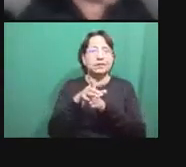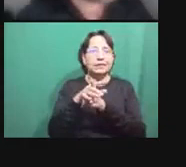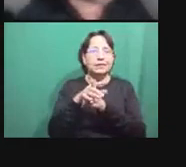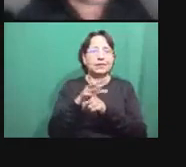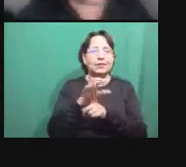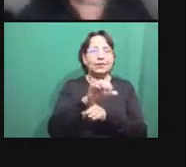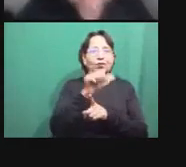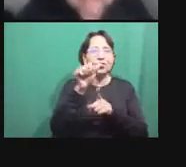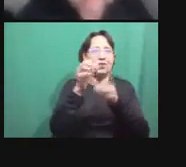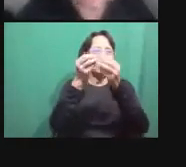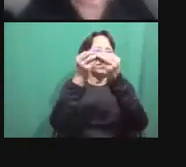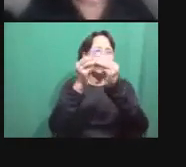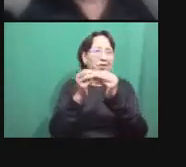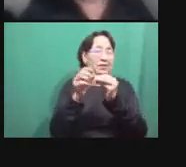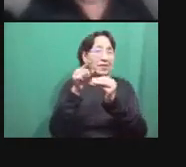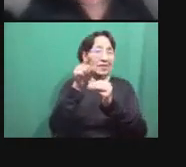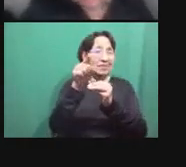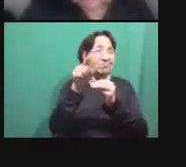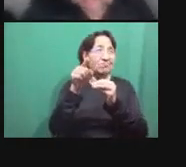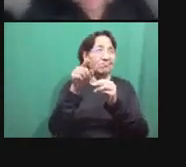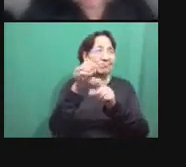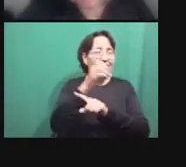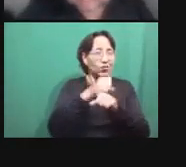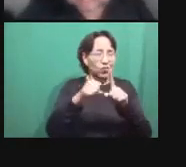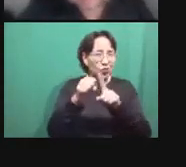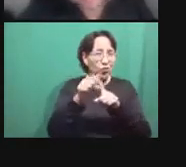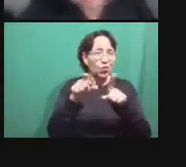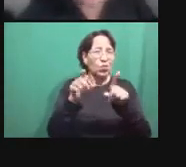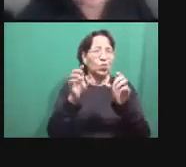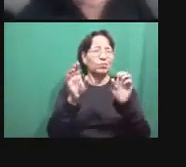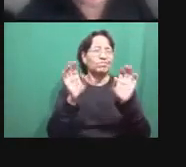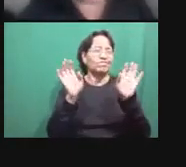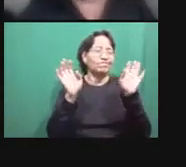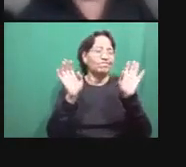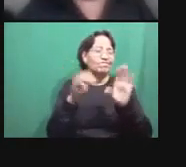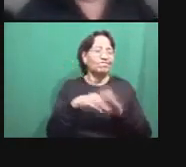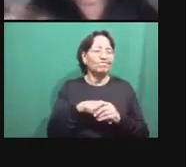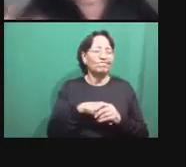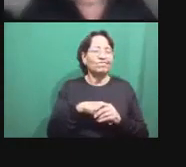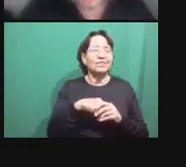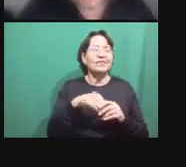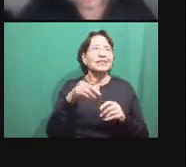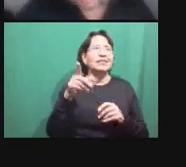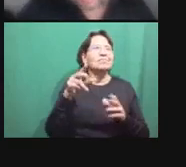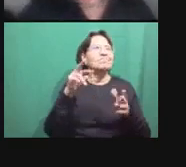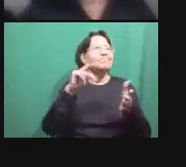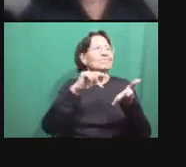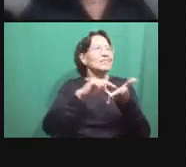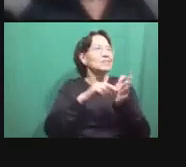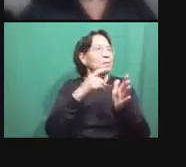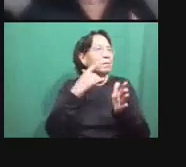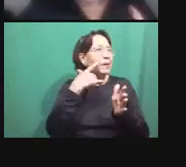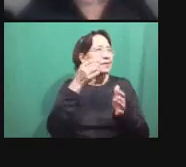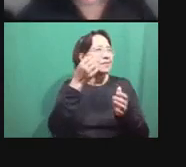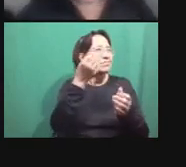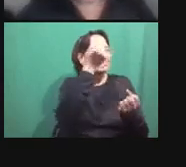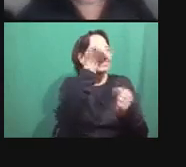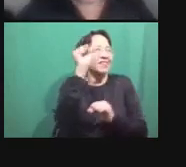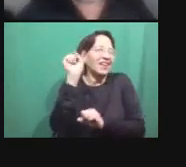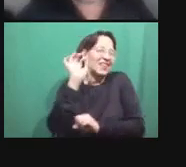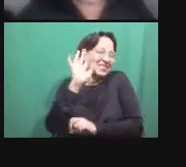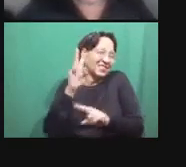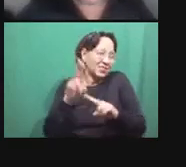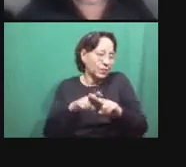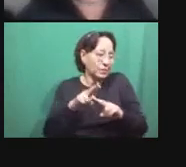formas sociales y digamos que de rebeldía apenas natural, pero lo